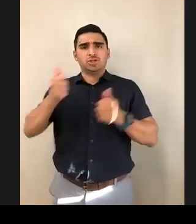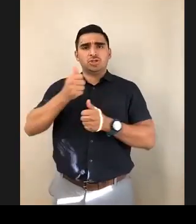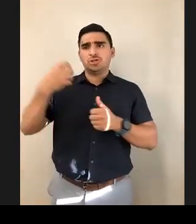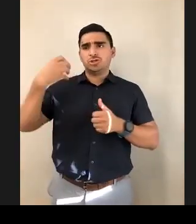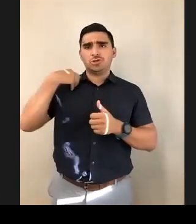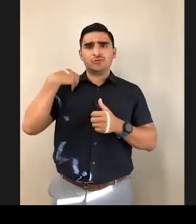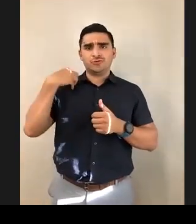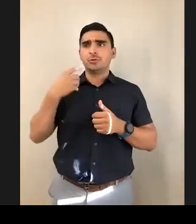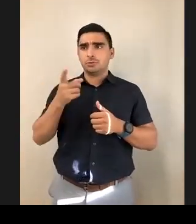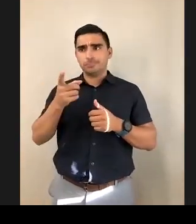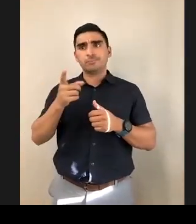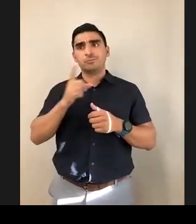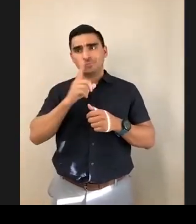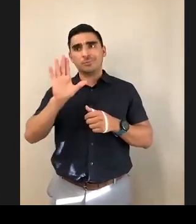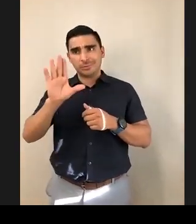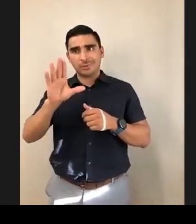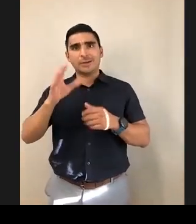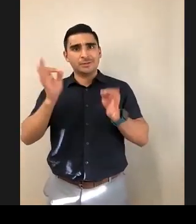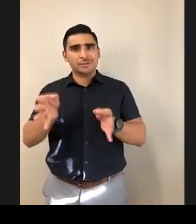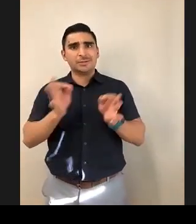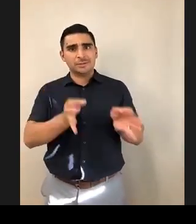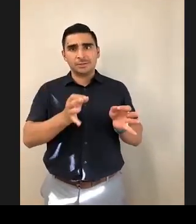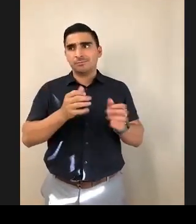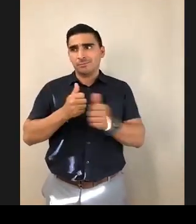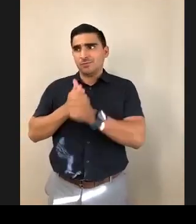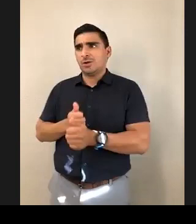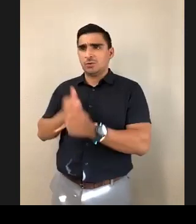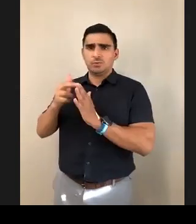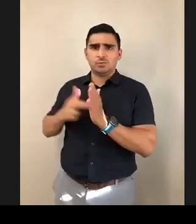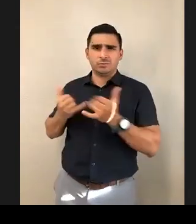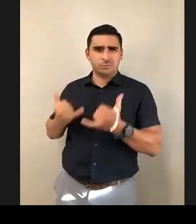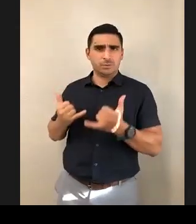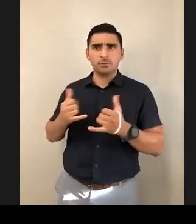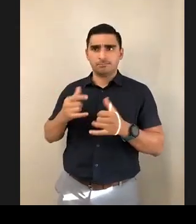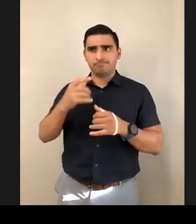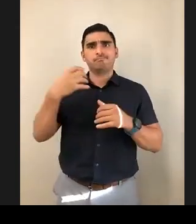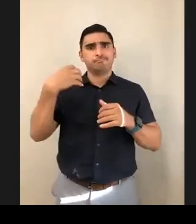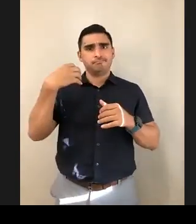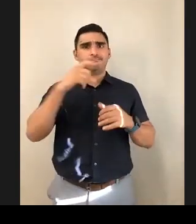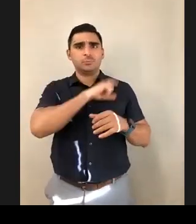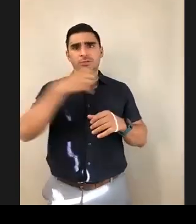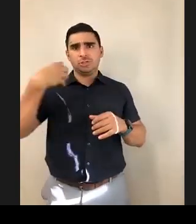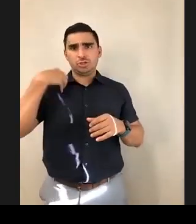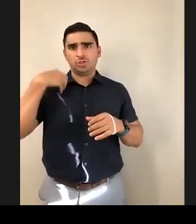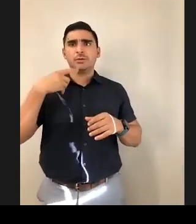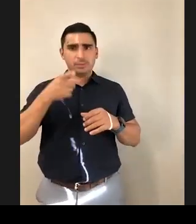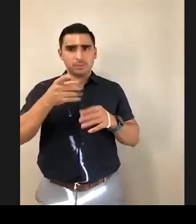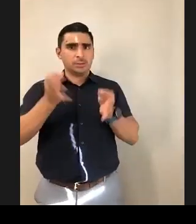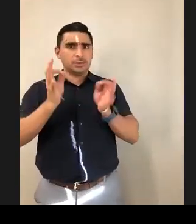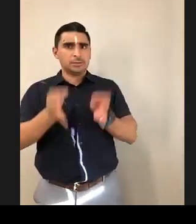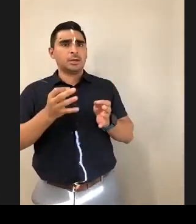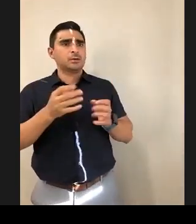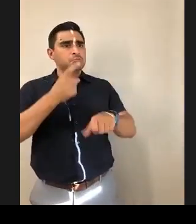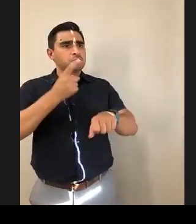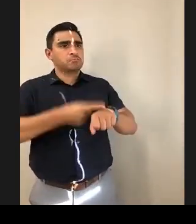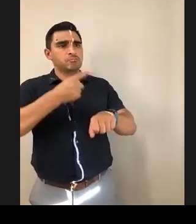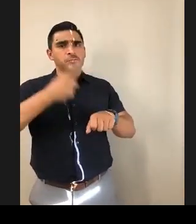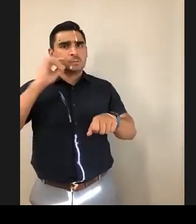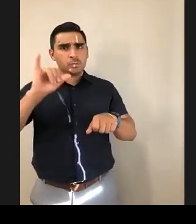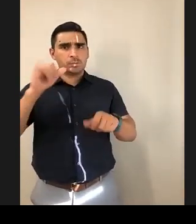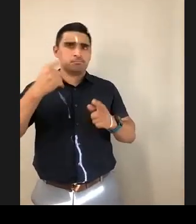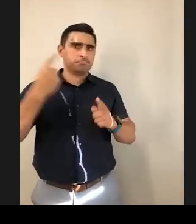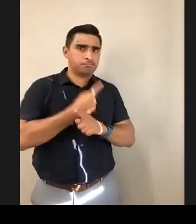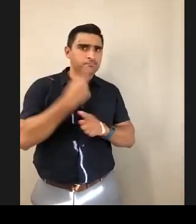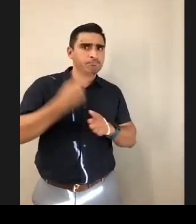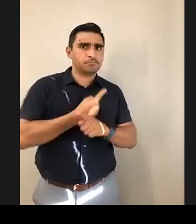responsabilidad últimamente es del jefe de la policía, y él determina qué